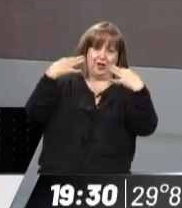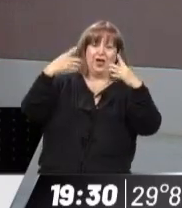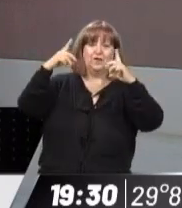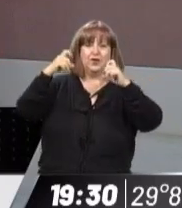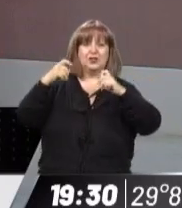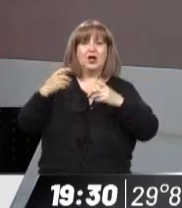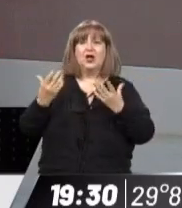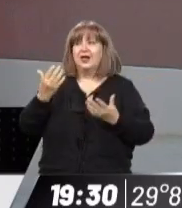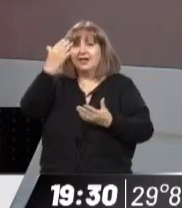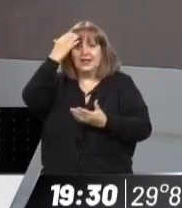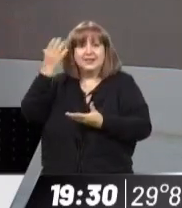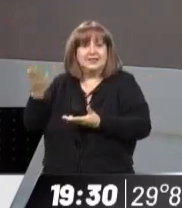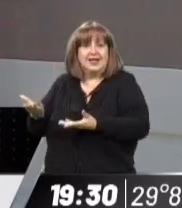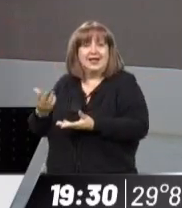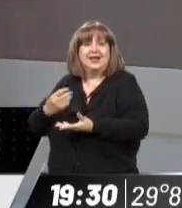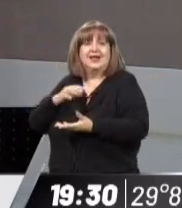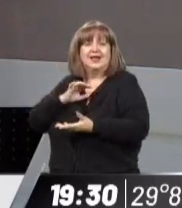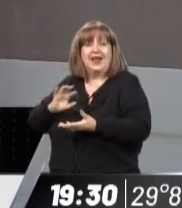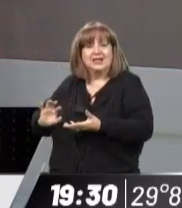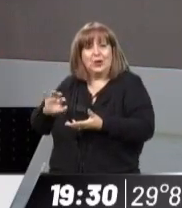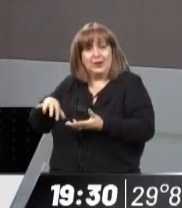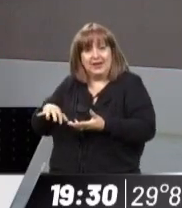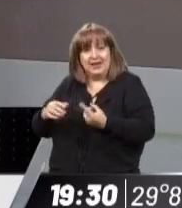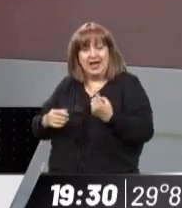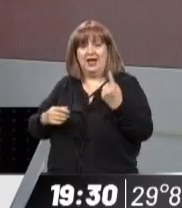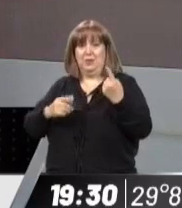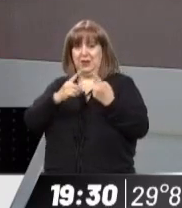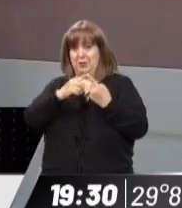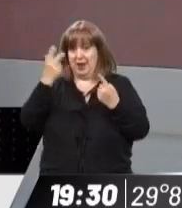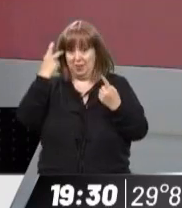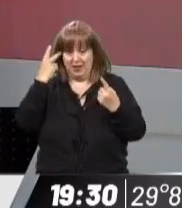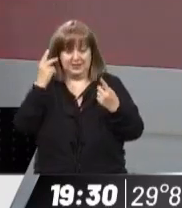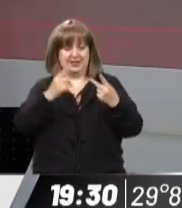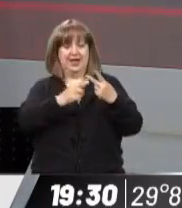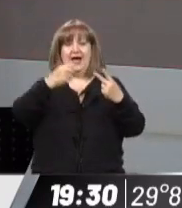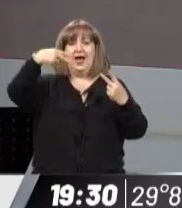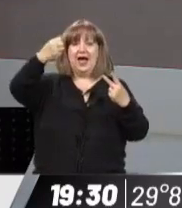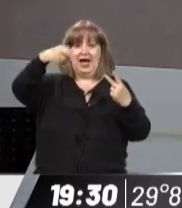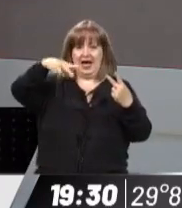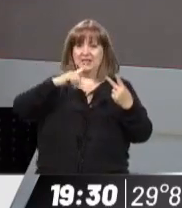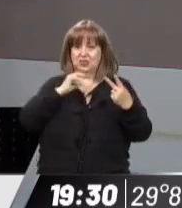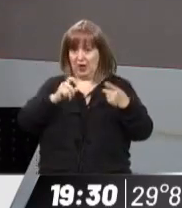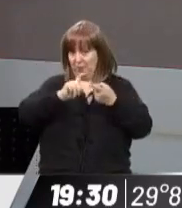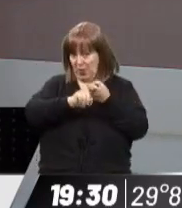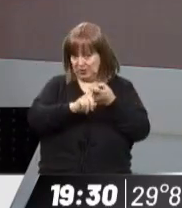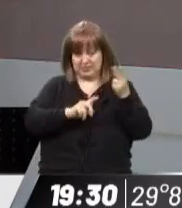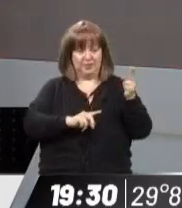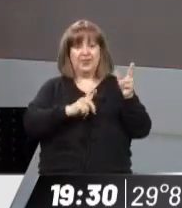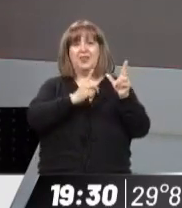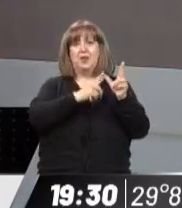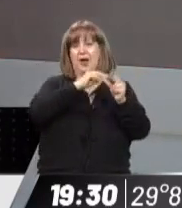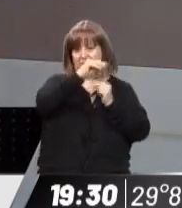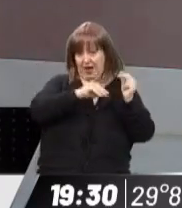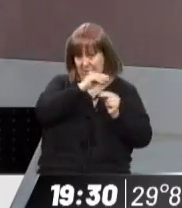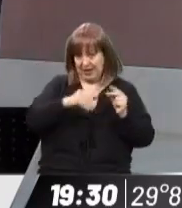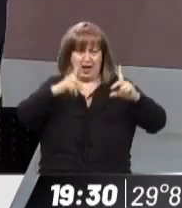sí, y todo bueno, eso. Es Messi. Messi. Después le siguió a Antonella, o sea, y la familia. Y después en tercer los lugar. De Messi.